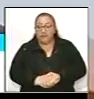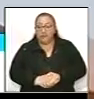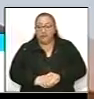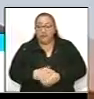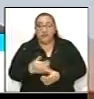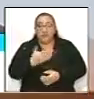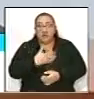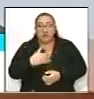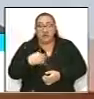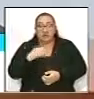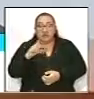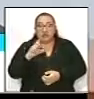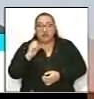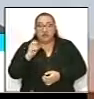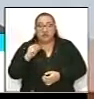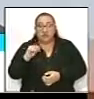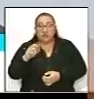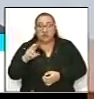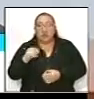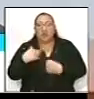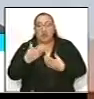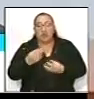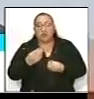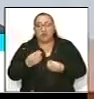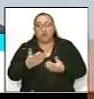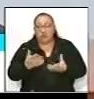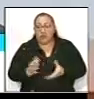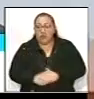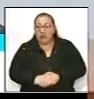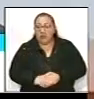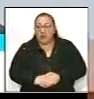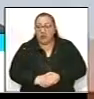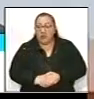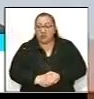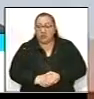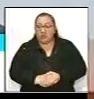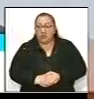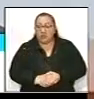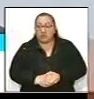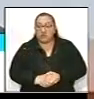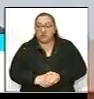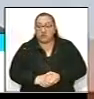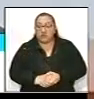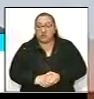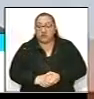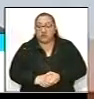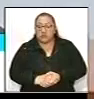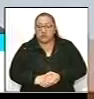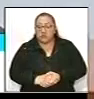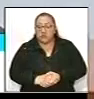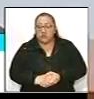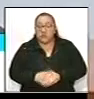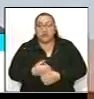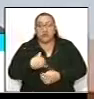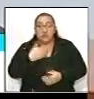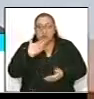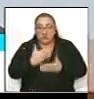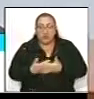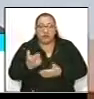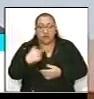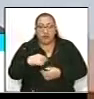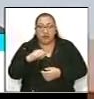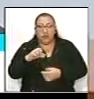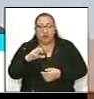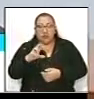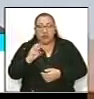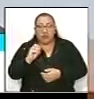la señora Leonor Zaire, lo ha dado muchas generalidades que ya se está dando. Yo agradezco la presencia de